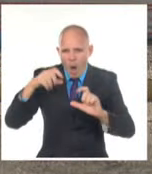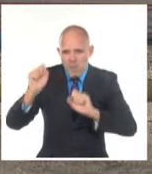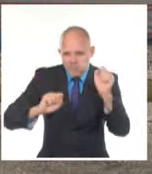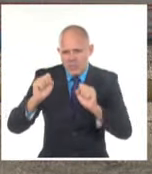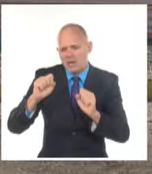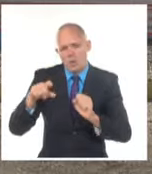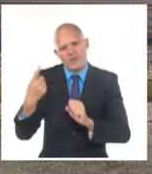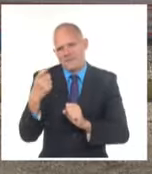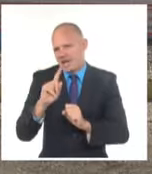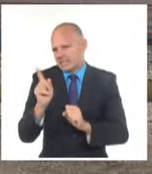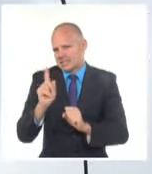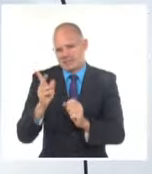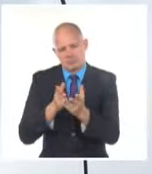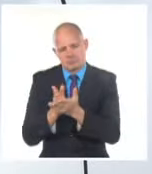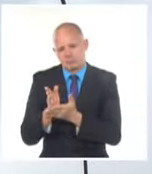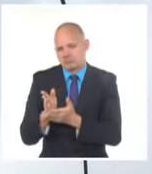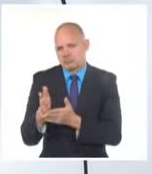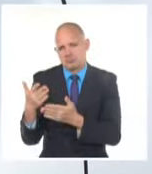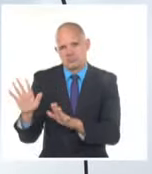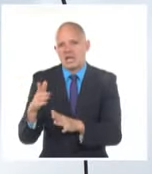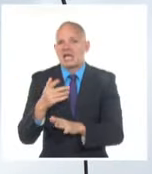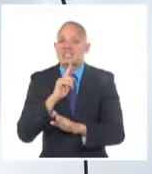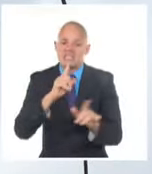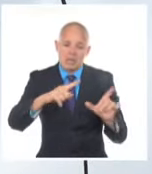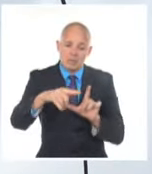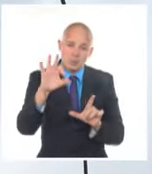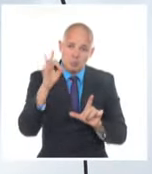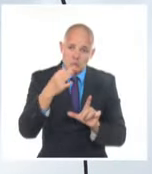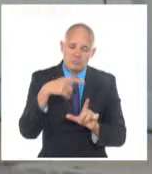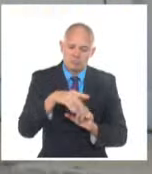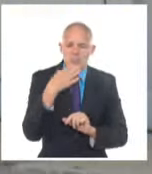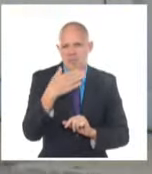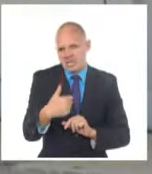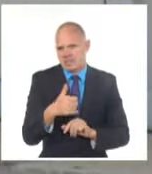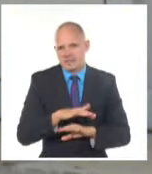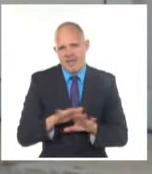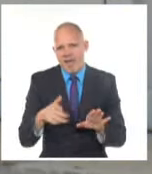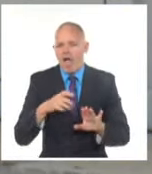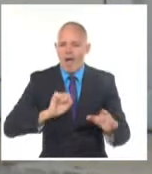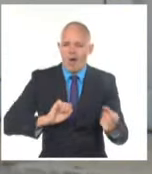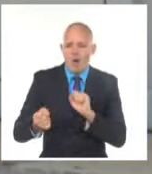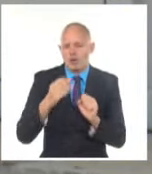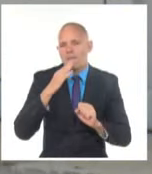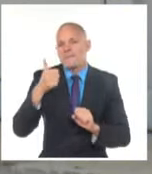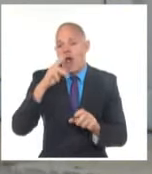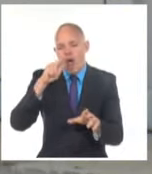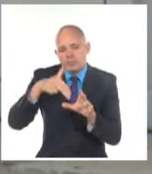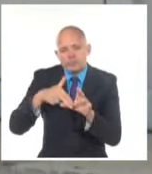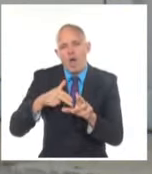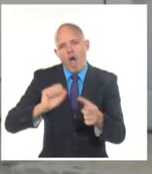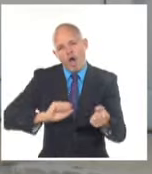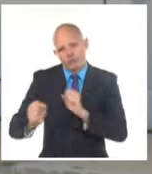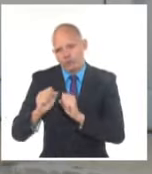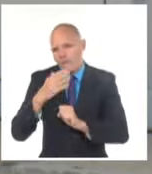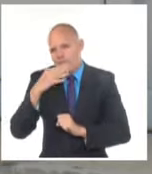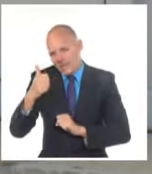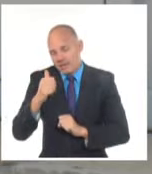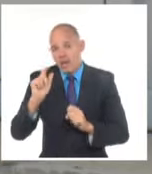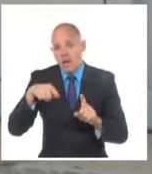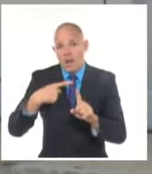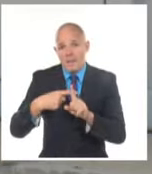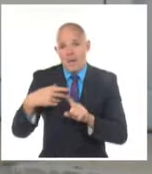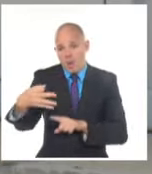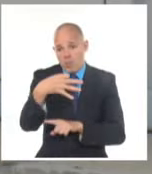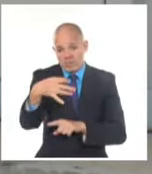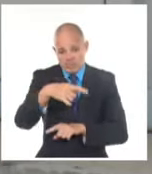ninguna estabilidad del servicio eléctrico, porque no solo en el ahorro de combustible, sino en la calidad del servicio que se va a prestar en Morón, hasta